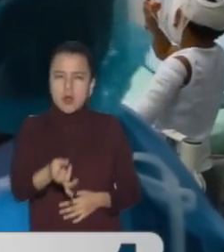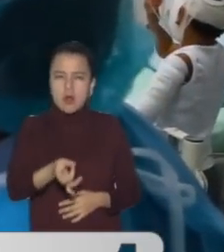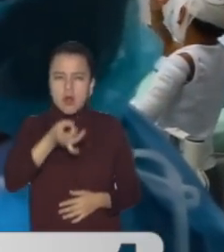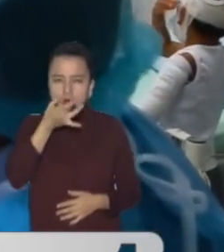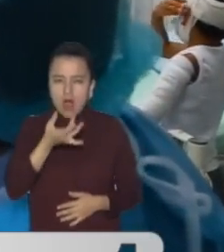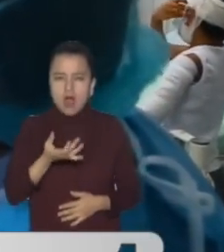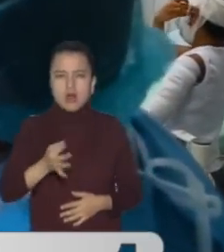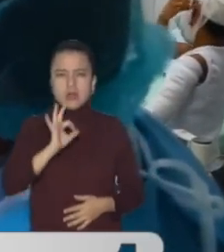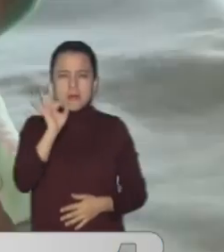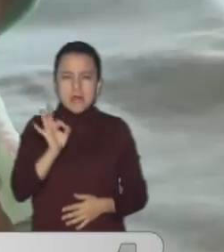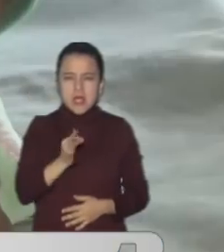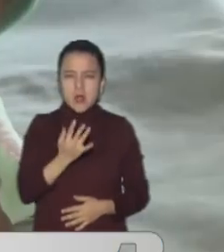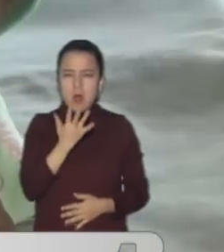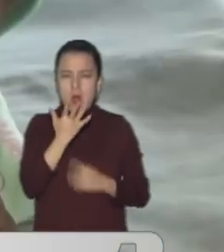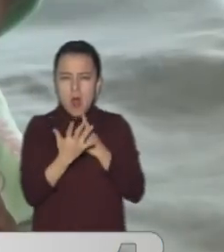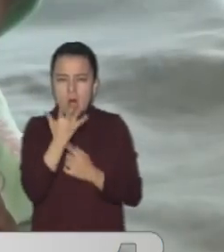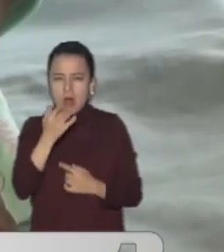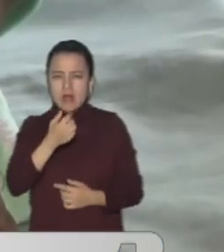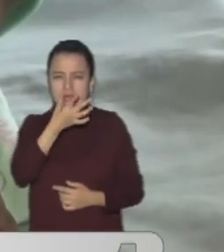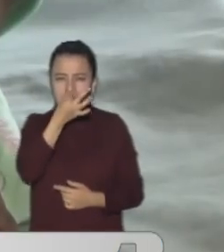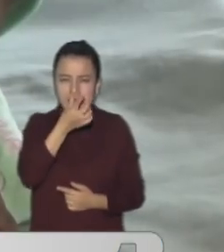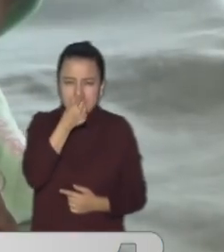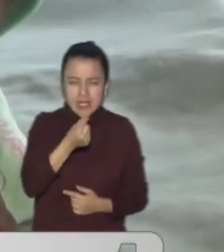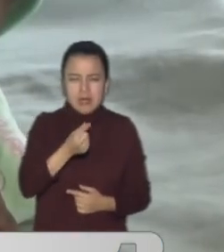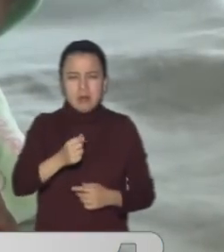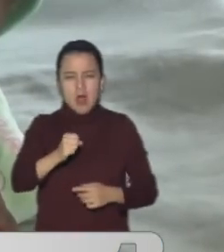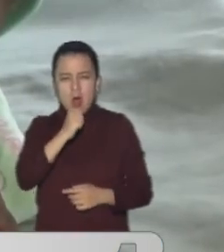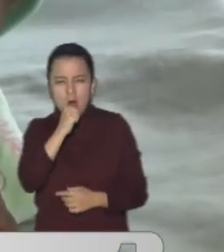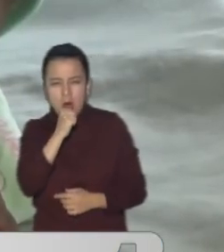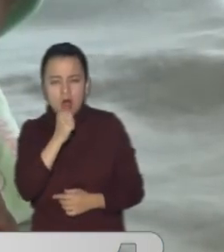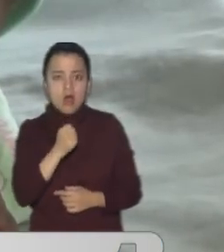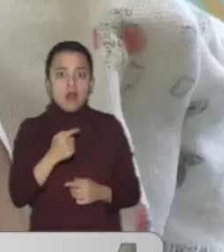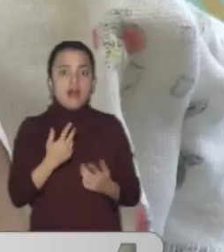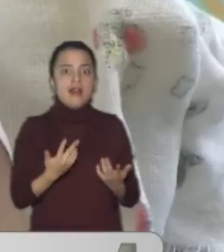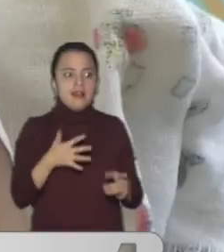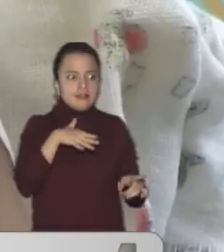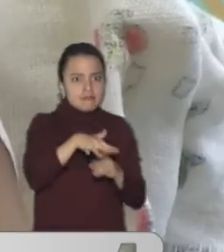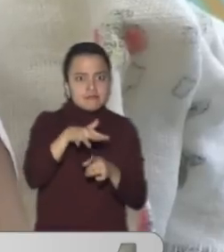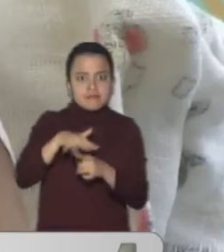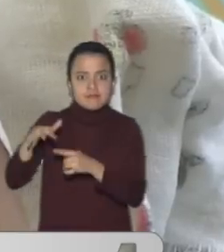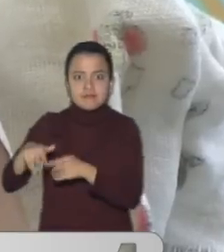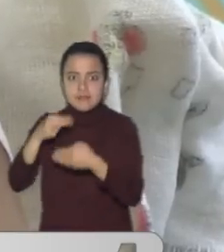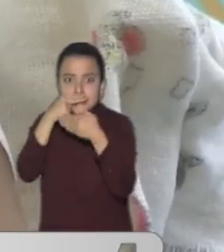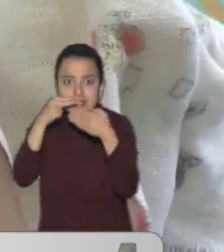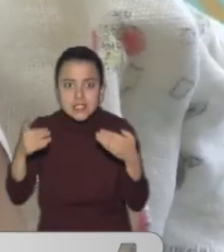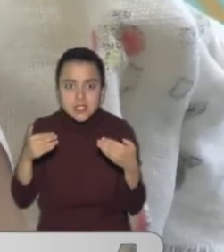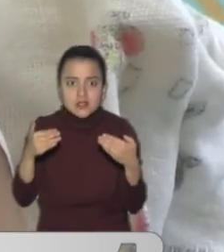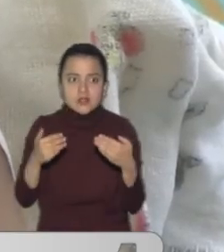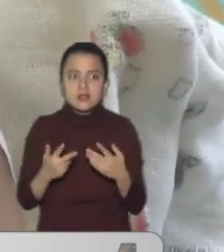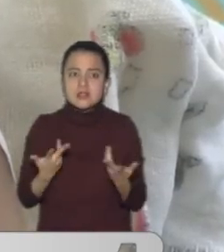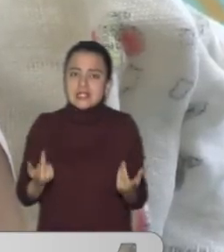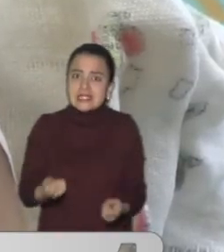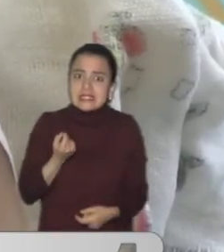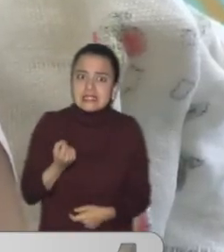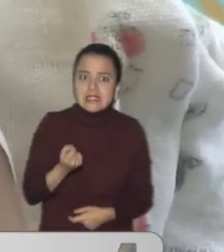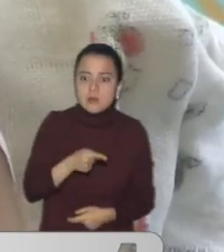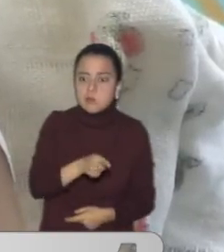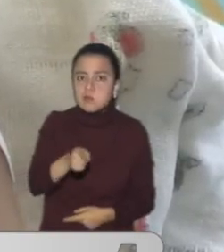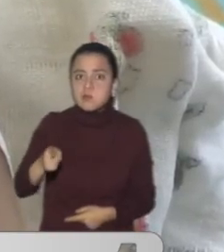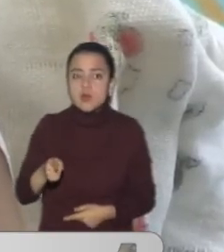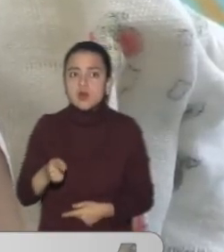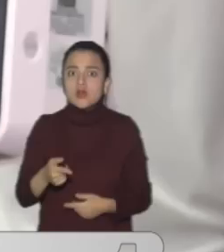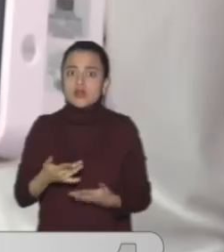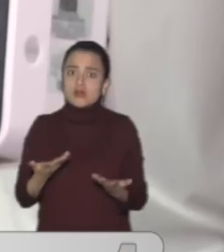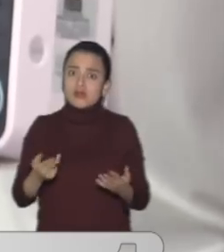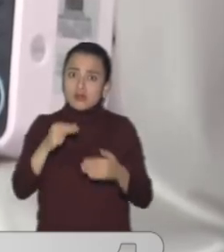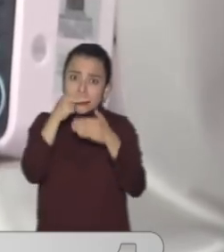que alertan a la ciudadanía. Es por eso que desde la asociación hicieron un llamado no solo a las autoridades de salud, sino también a los ciudadanos para que al menos los